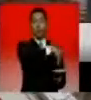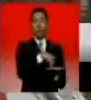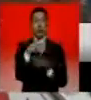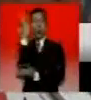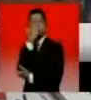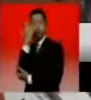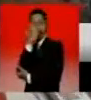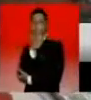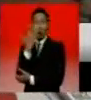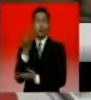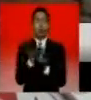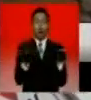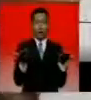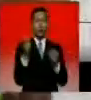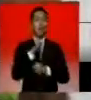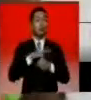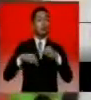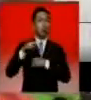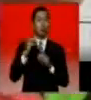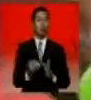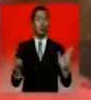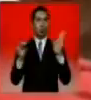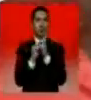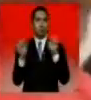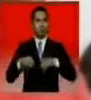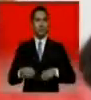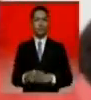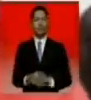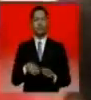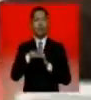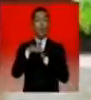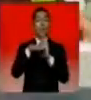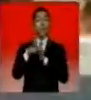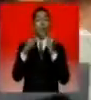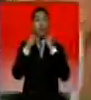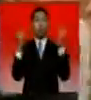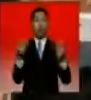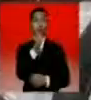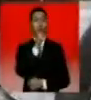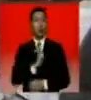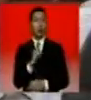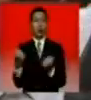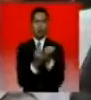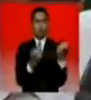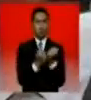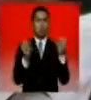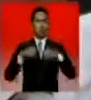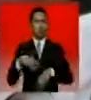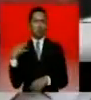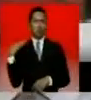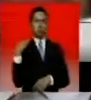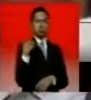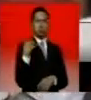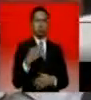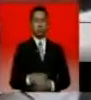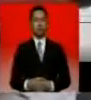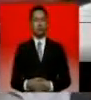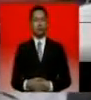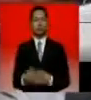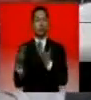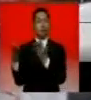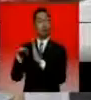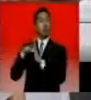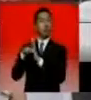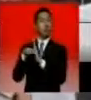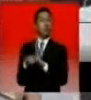en Manabí, que son las zonas más afectadas. La banca pública y privada están dispuestos a apoyar. Están generando fórmulas para ver de qué manera se